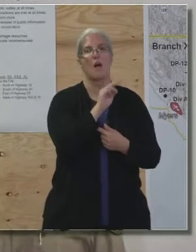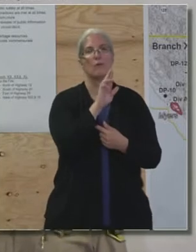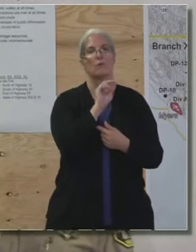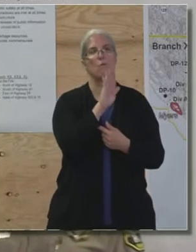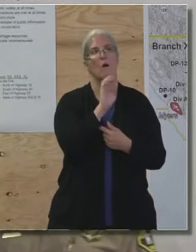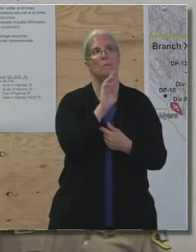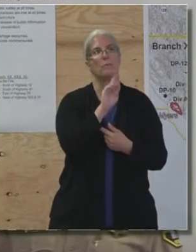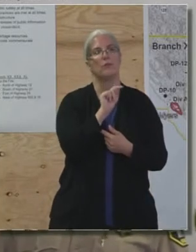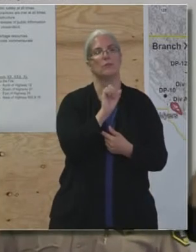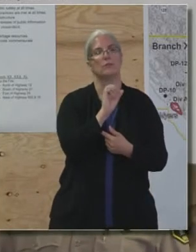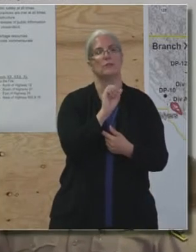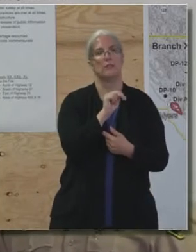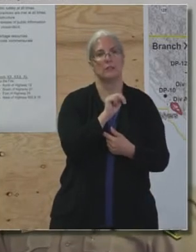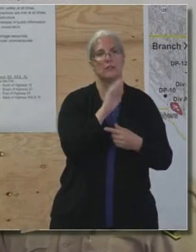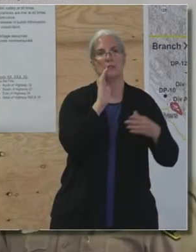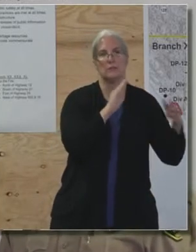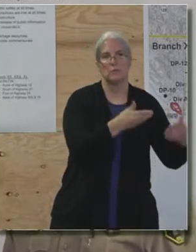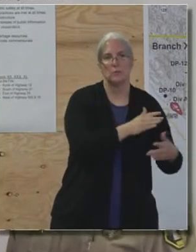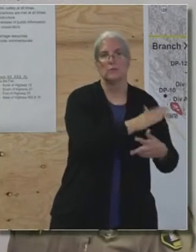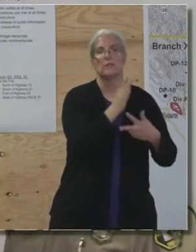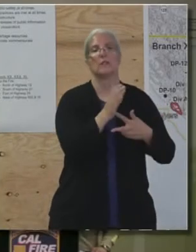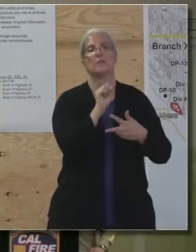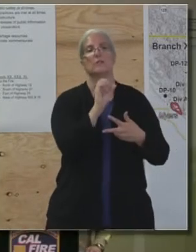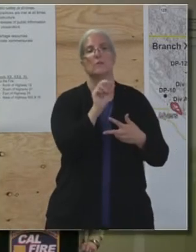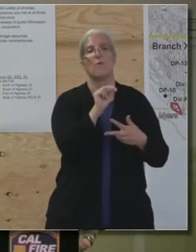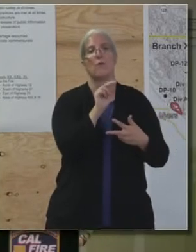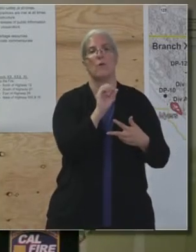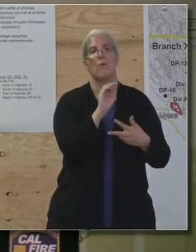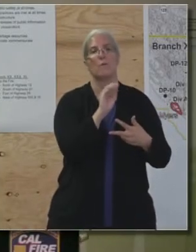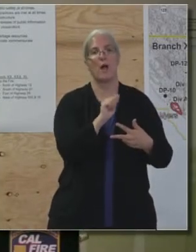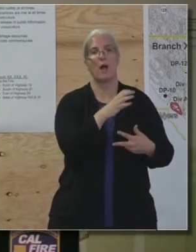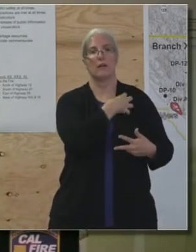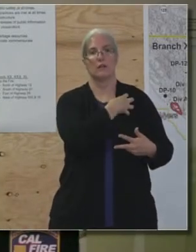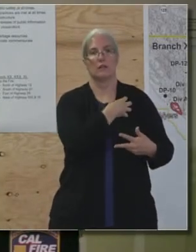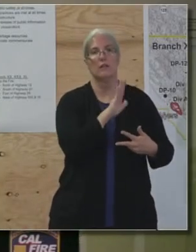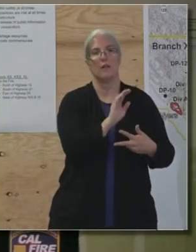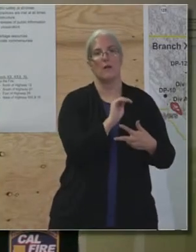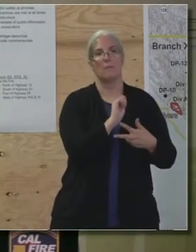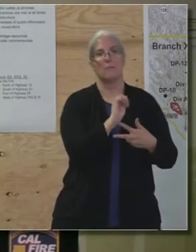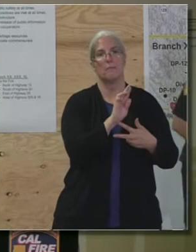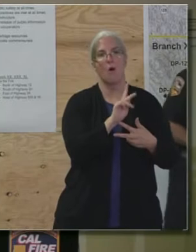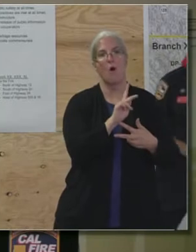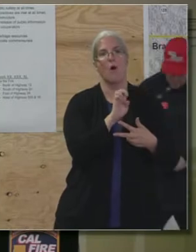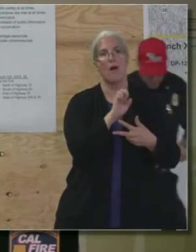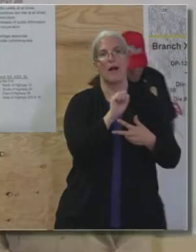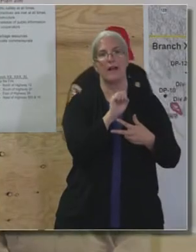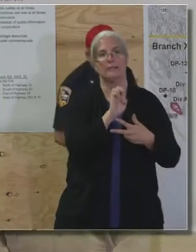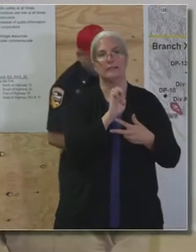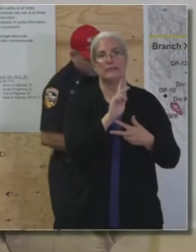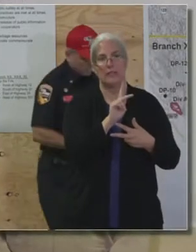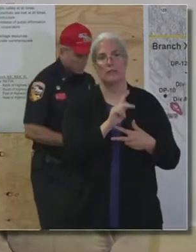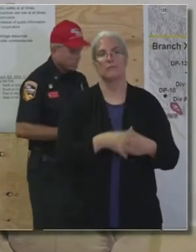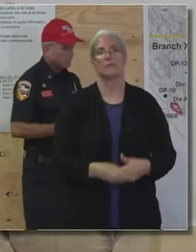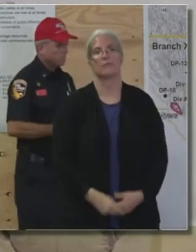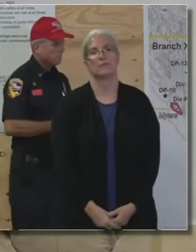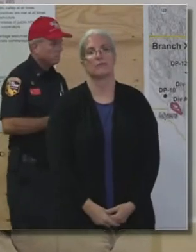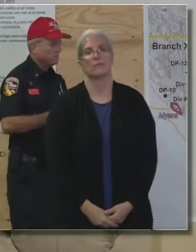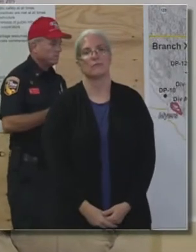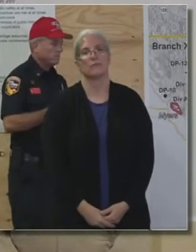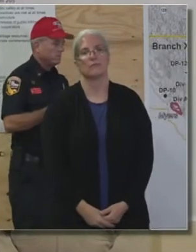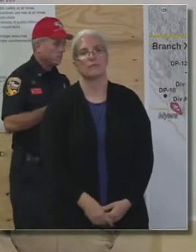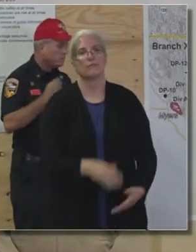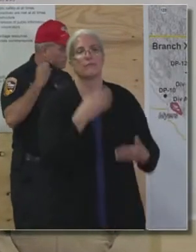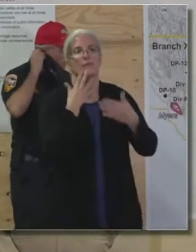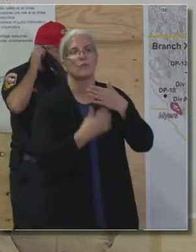y del condado de sonoma markets también el alguacil en ese condado gracias buenos